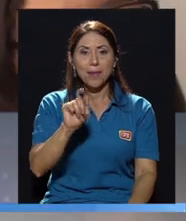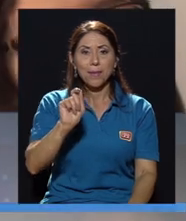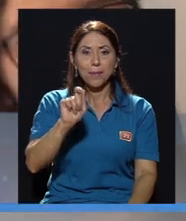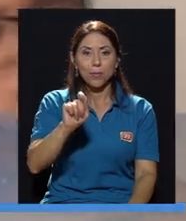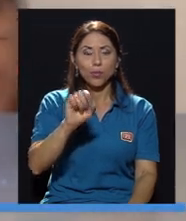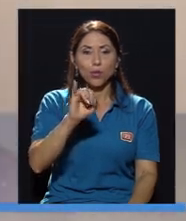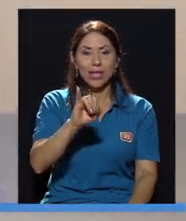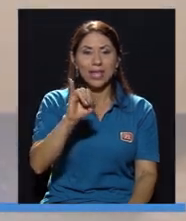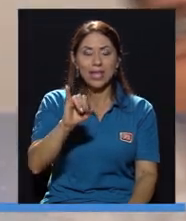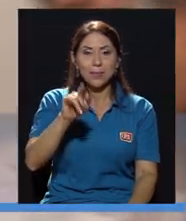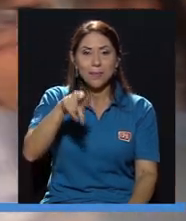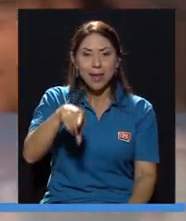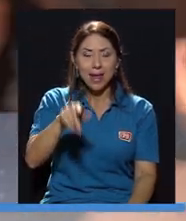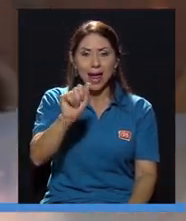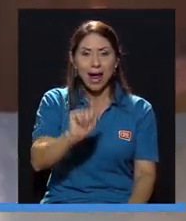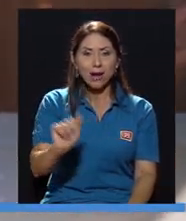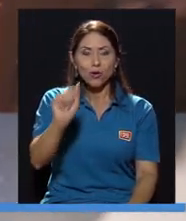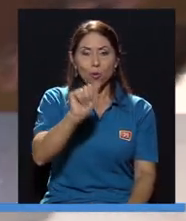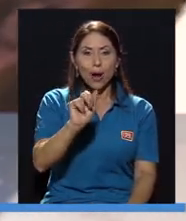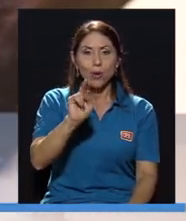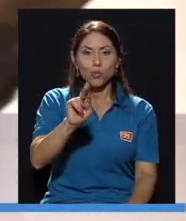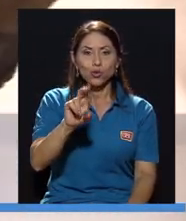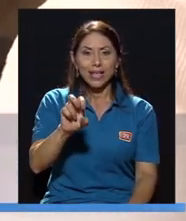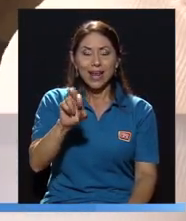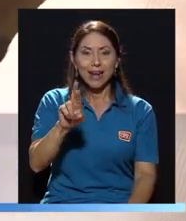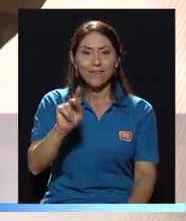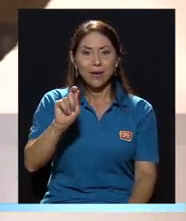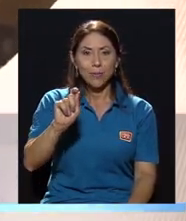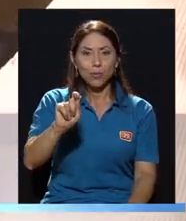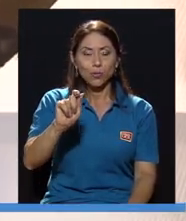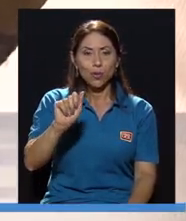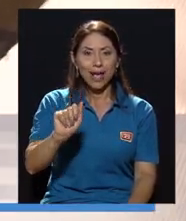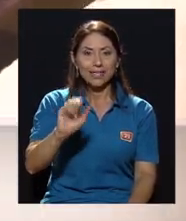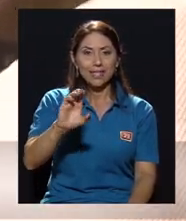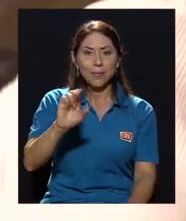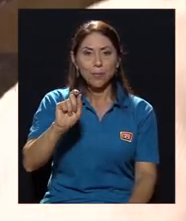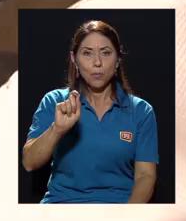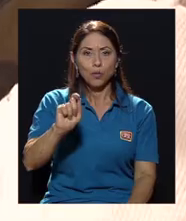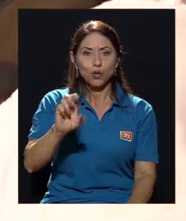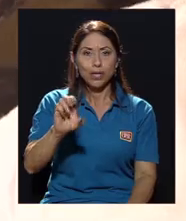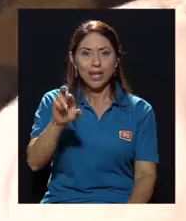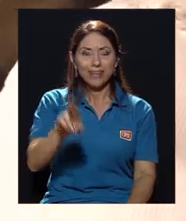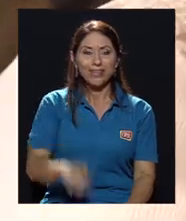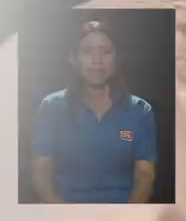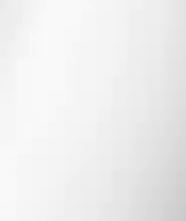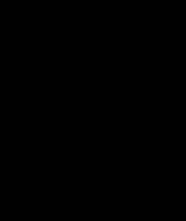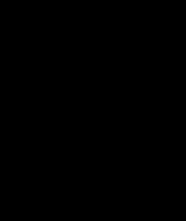epm.iip@ucr.ac.cr.